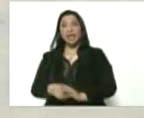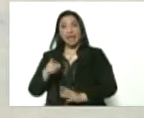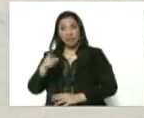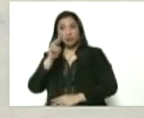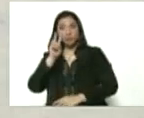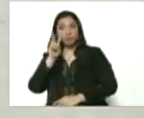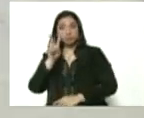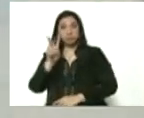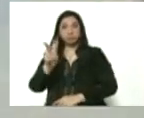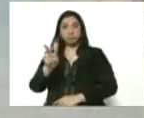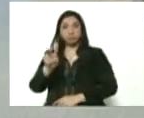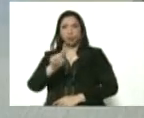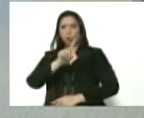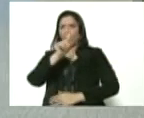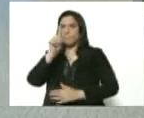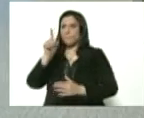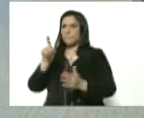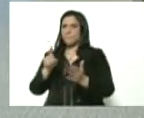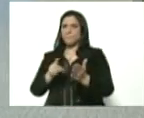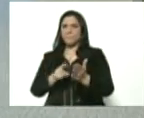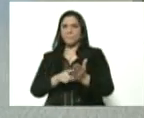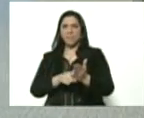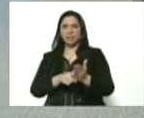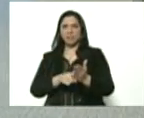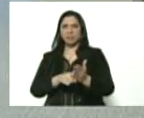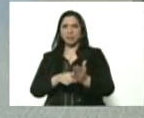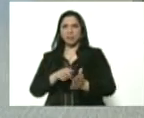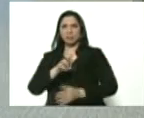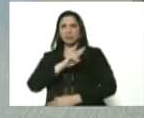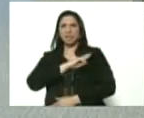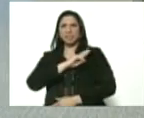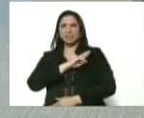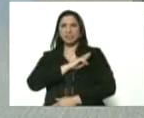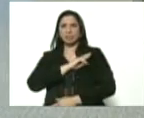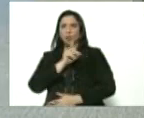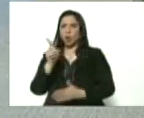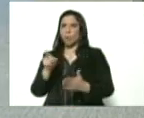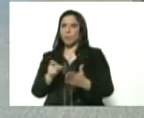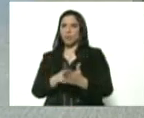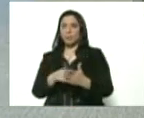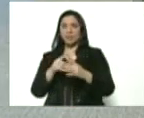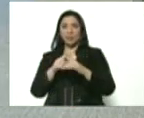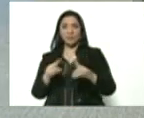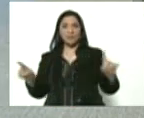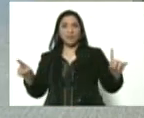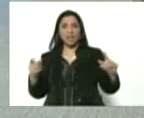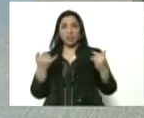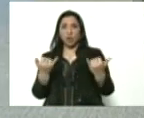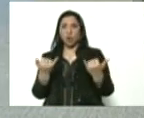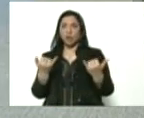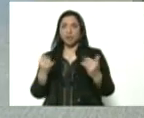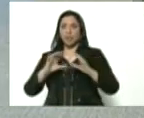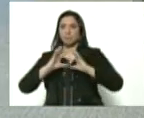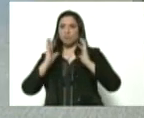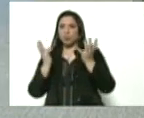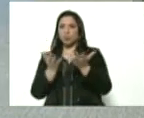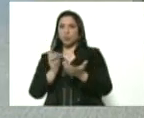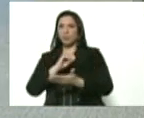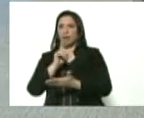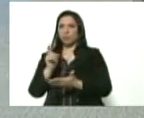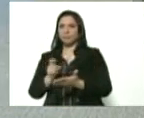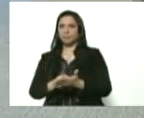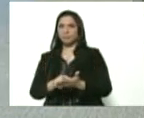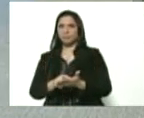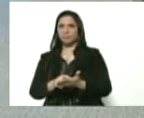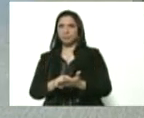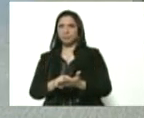visión completamente racista y completamente ajena a la realidad del mundo entero.